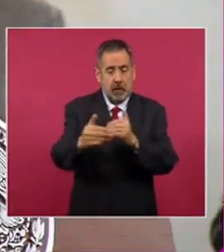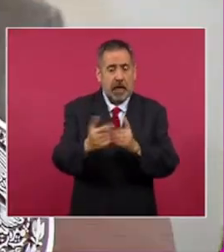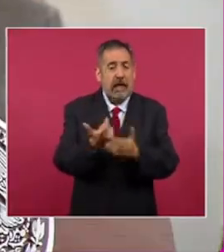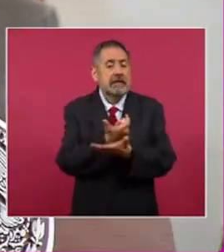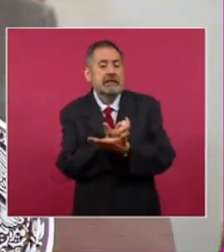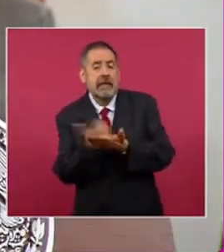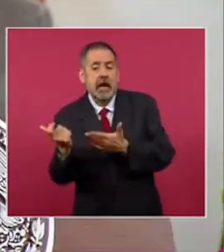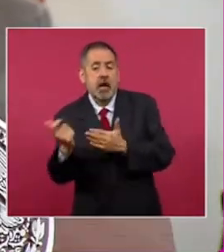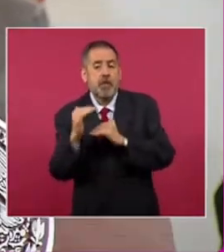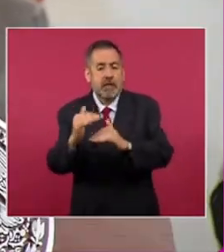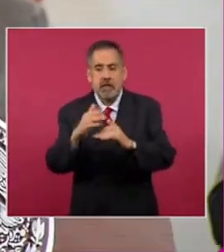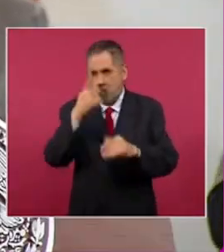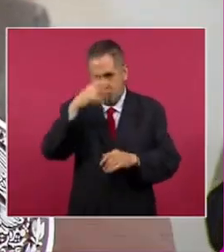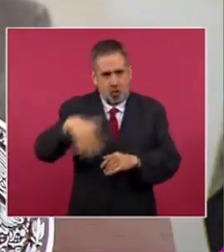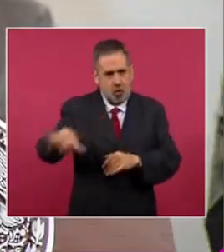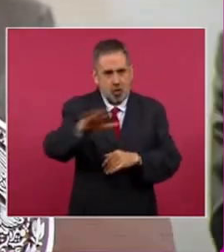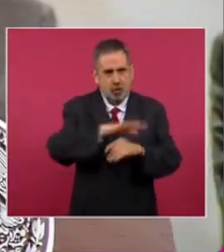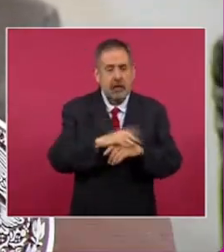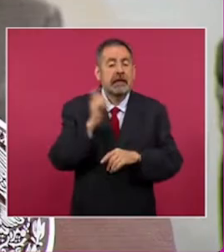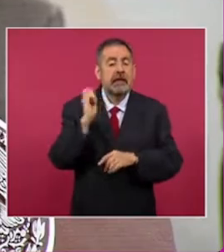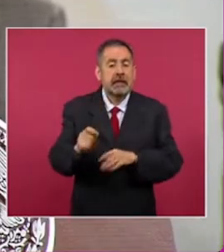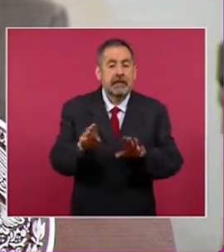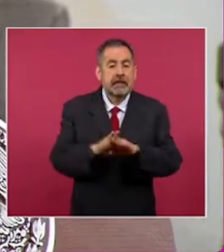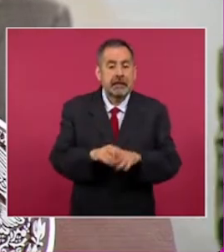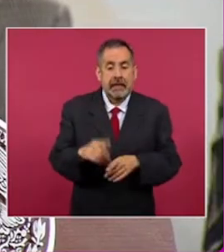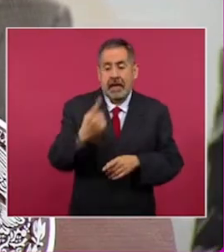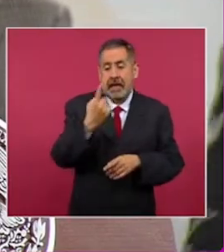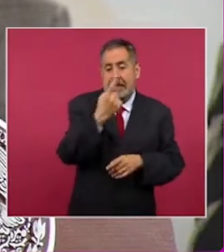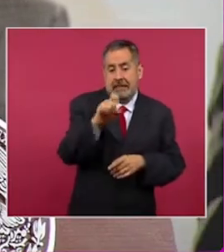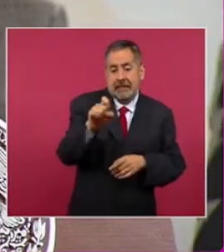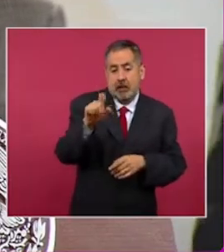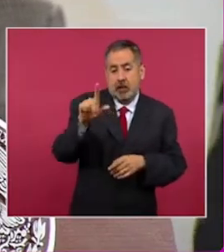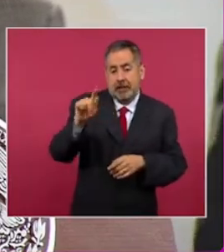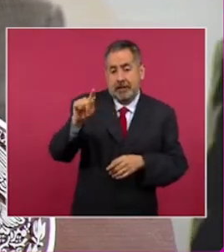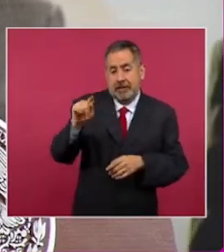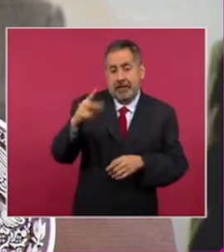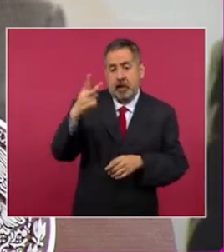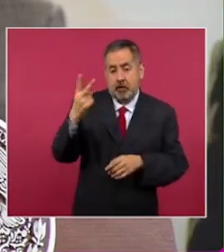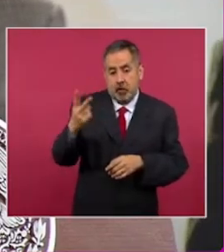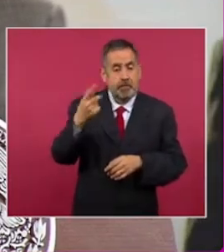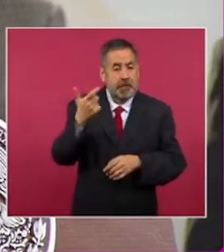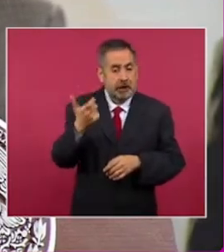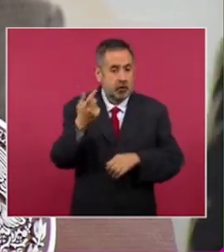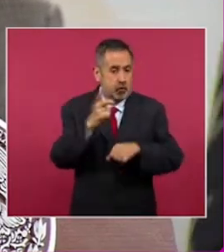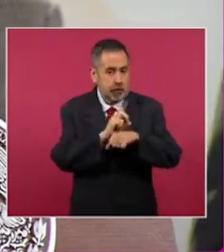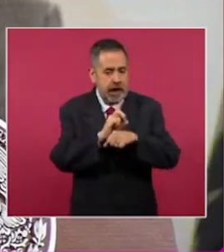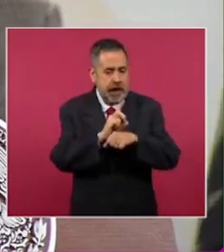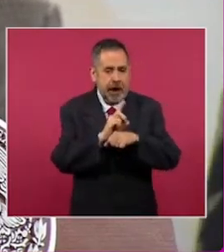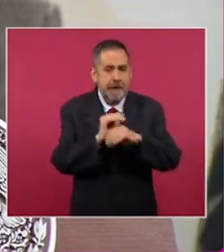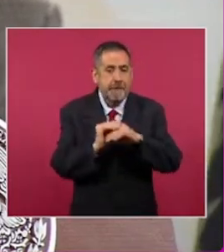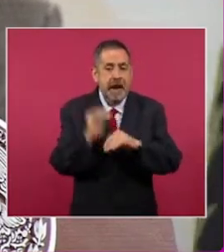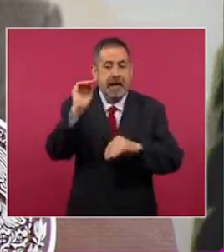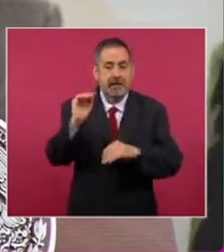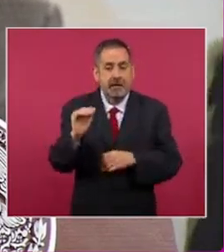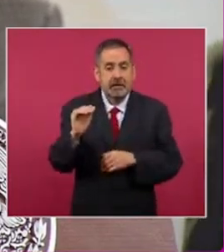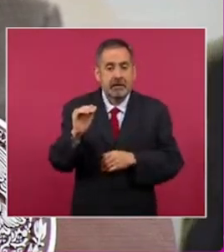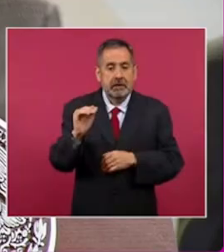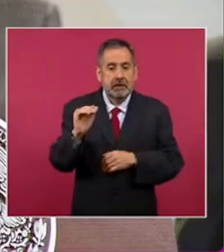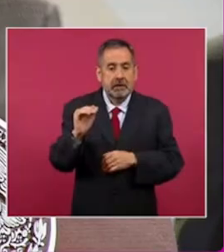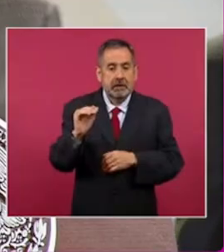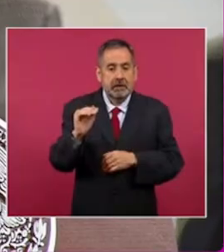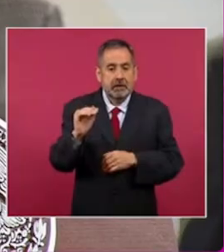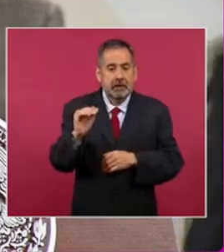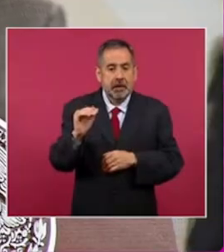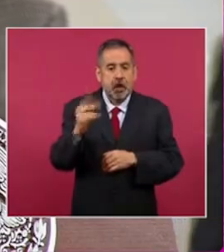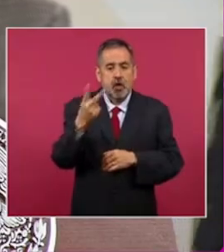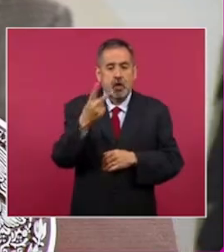salario mínimo general pasará de 172 pesos diarios a